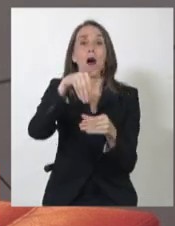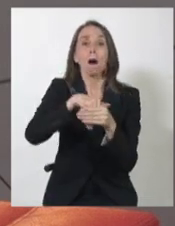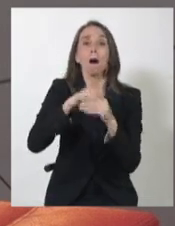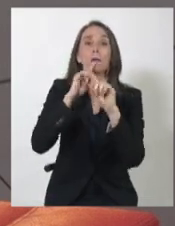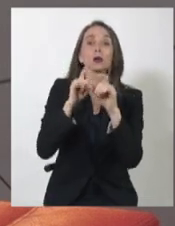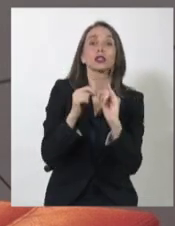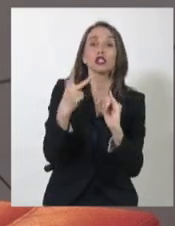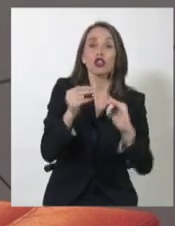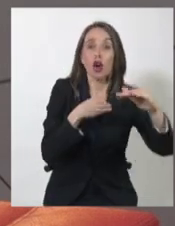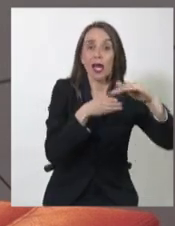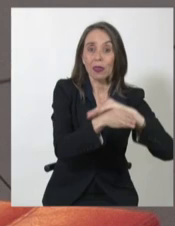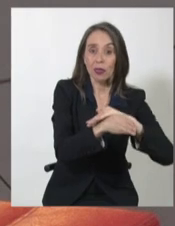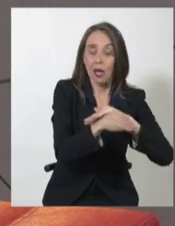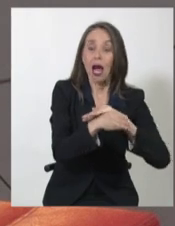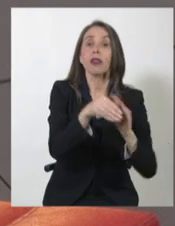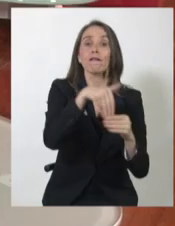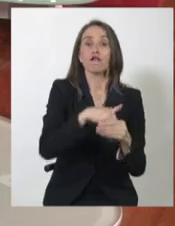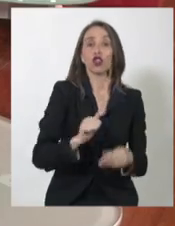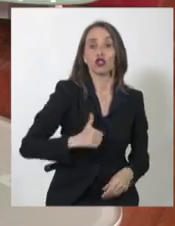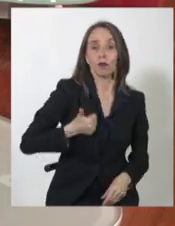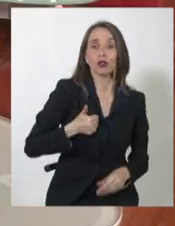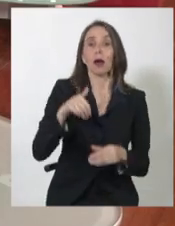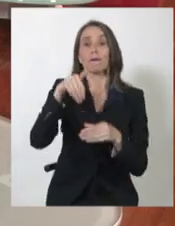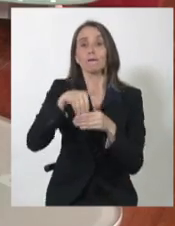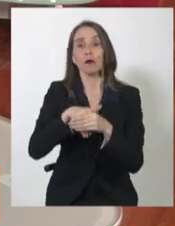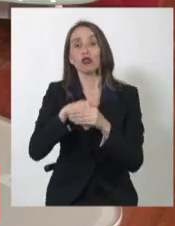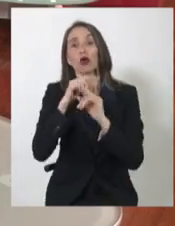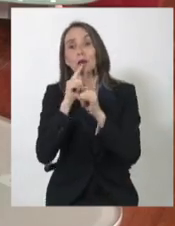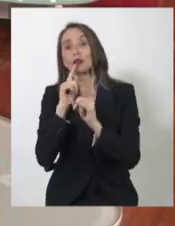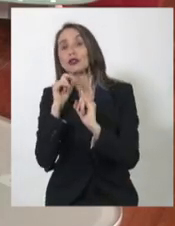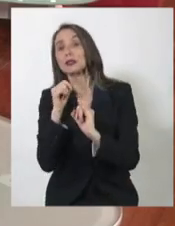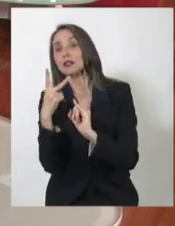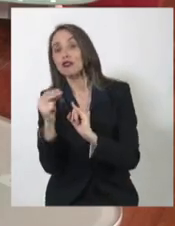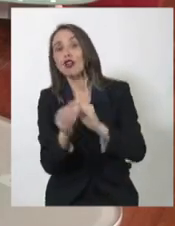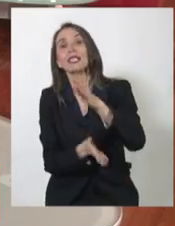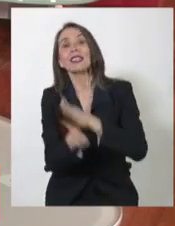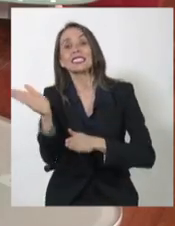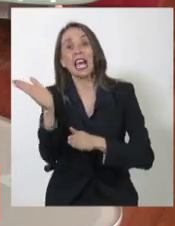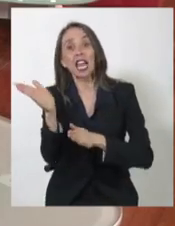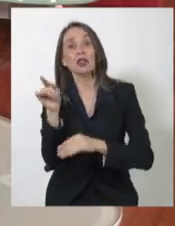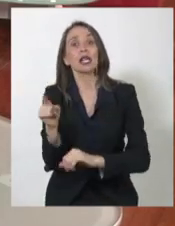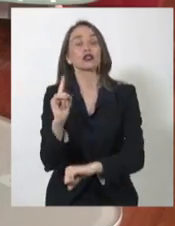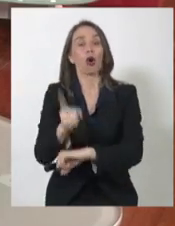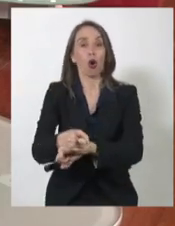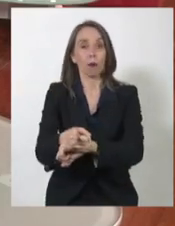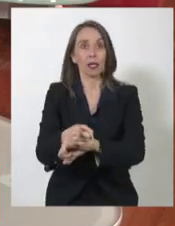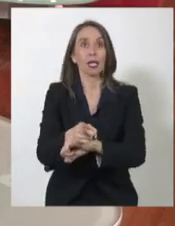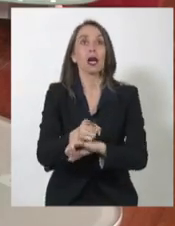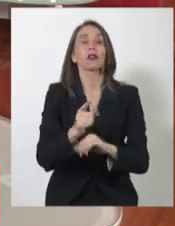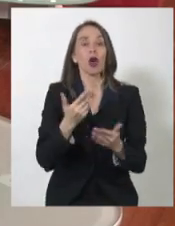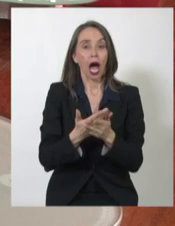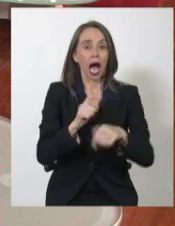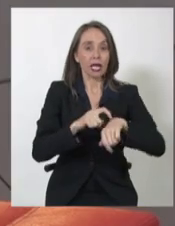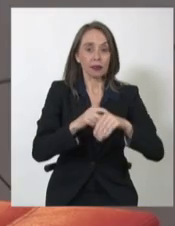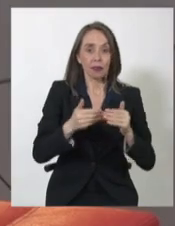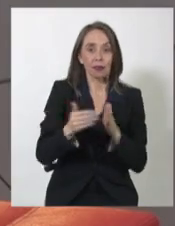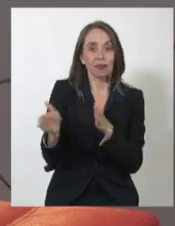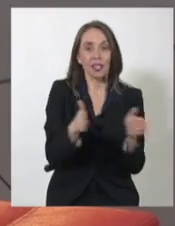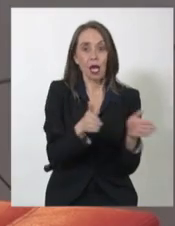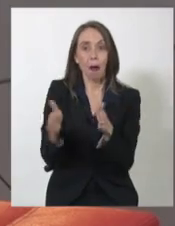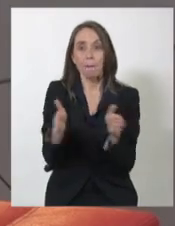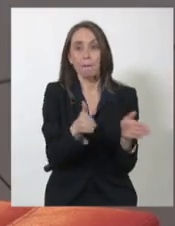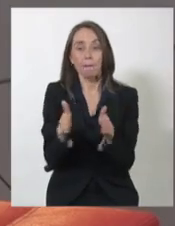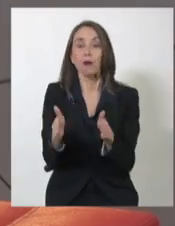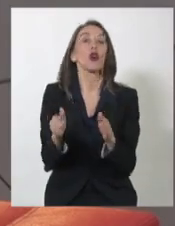entrada es voto voluntario, para el plebiscito de salida es voto obligatorio. Yo creo que dan los tiempos. Hay una cuestión técnica que la tiene